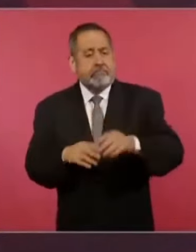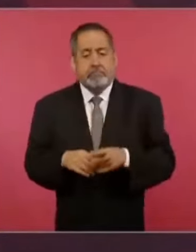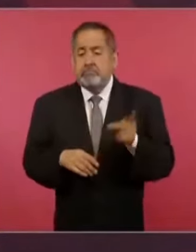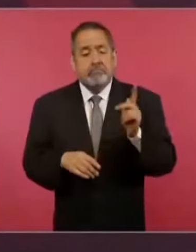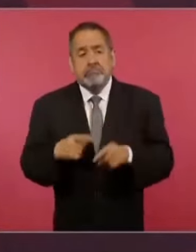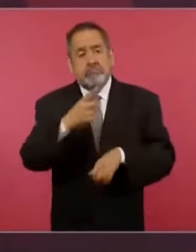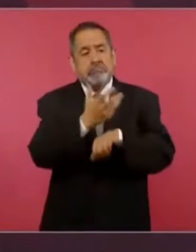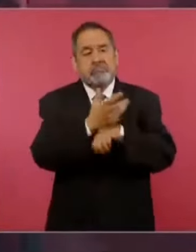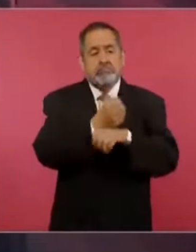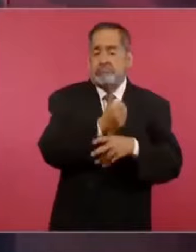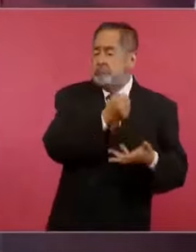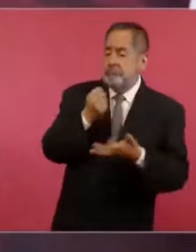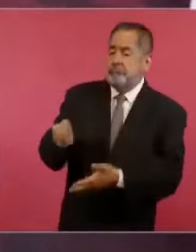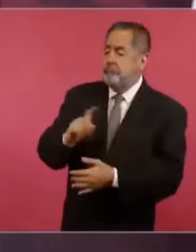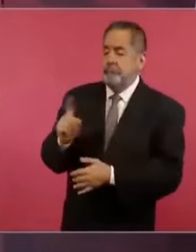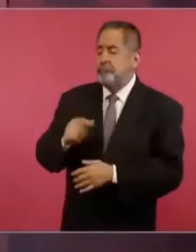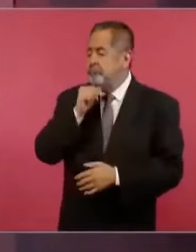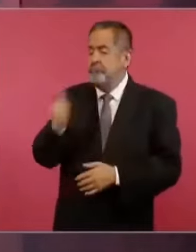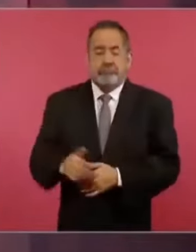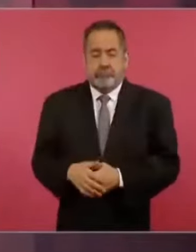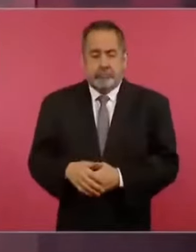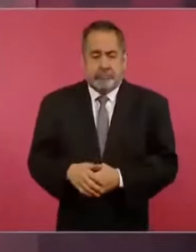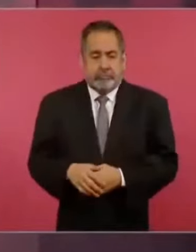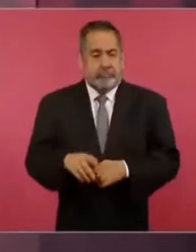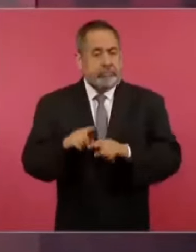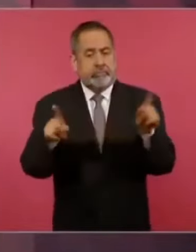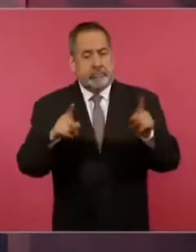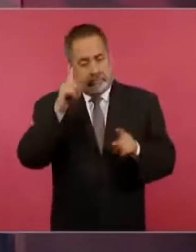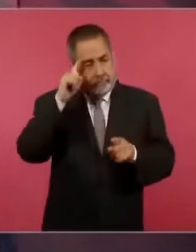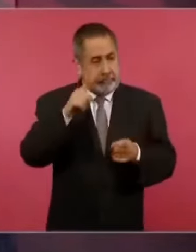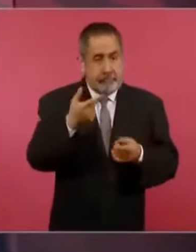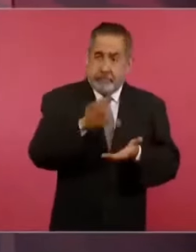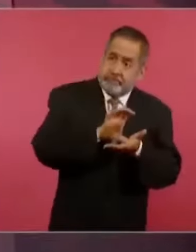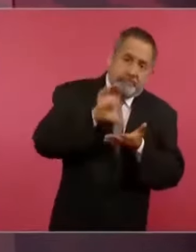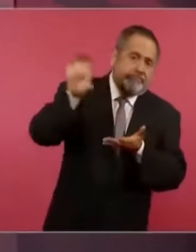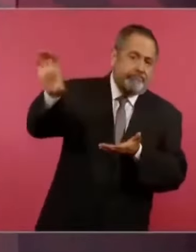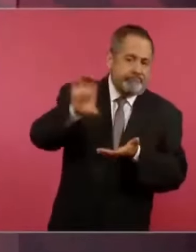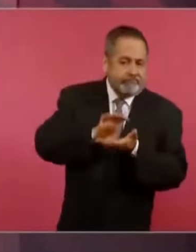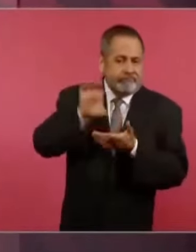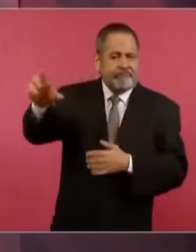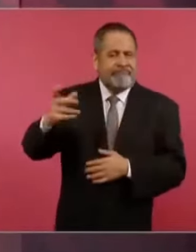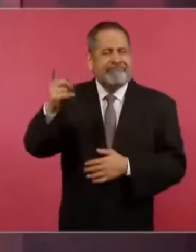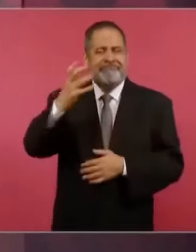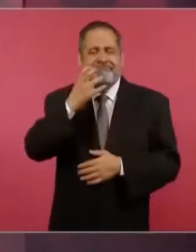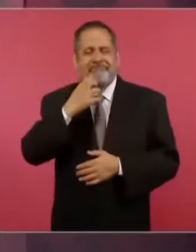Ah, pero se trata de mandar dinero a Gaza